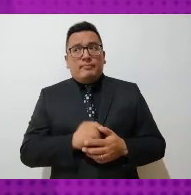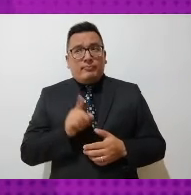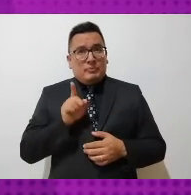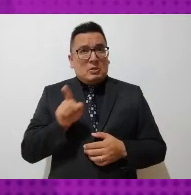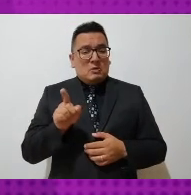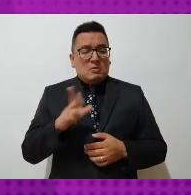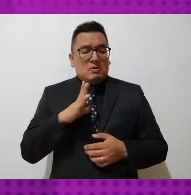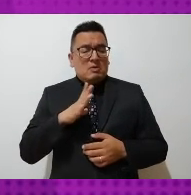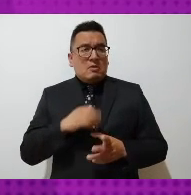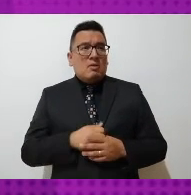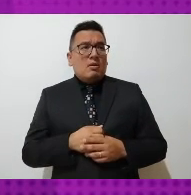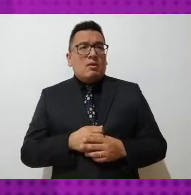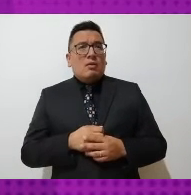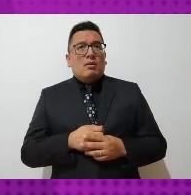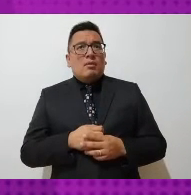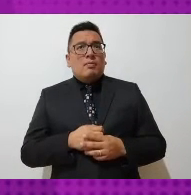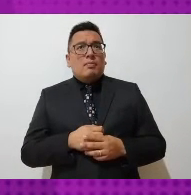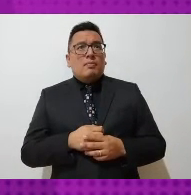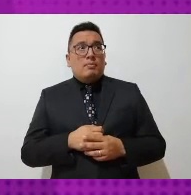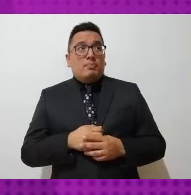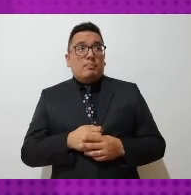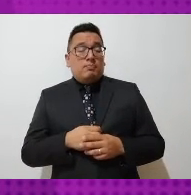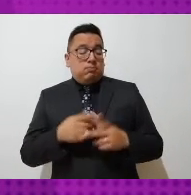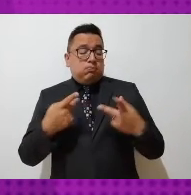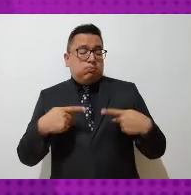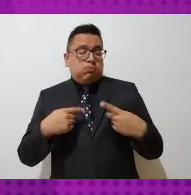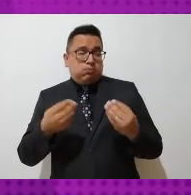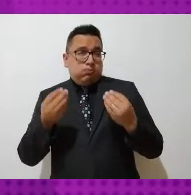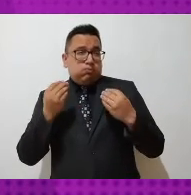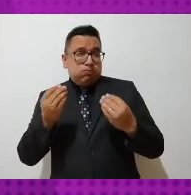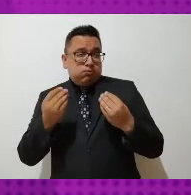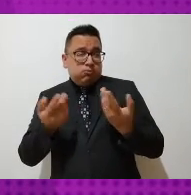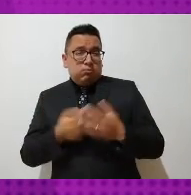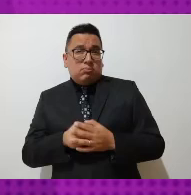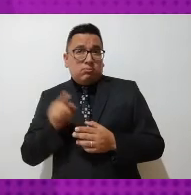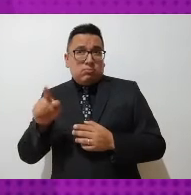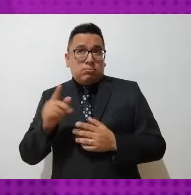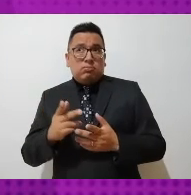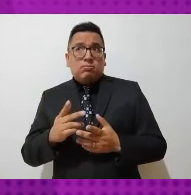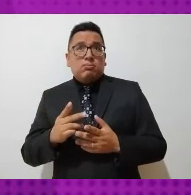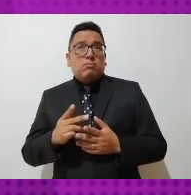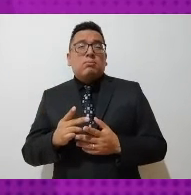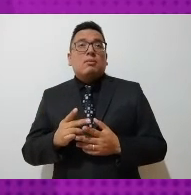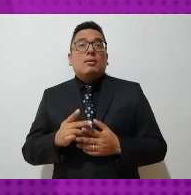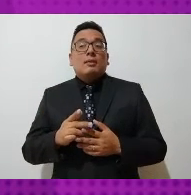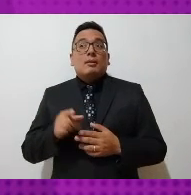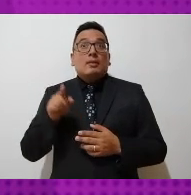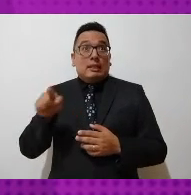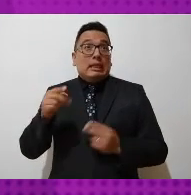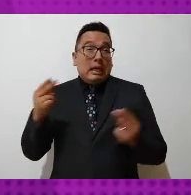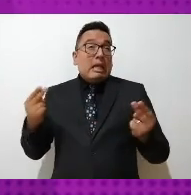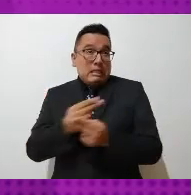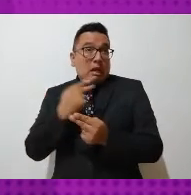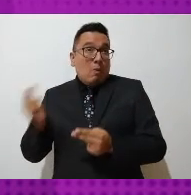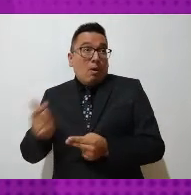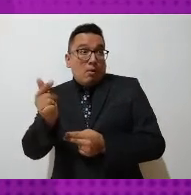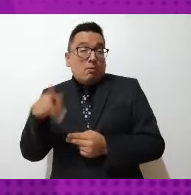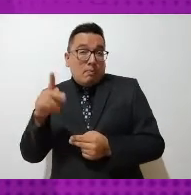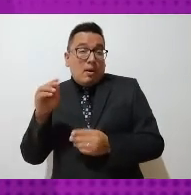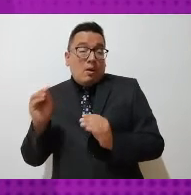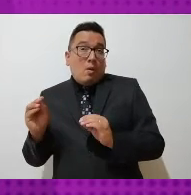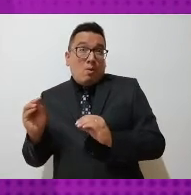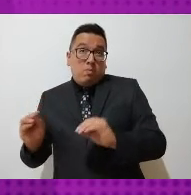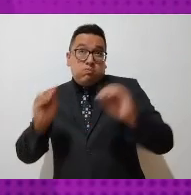precisamente por la cercanía que tienen con el gran número de personas de guanajuatenses en el